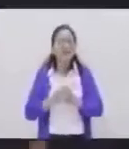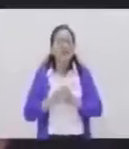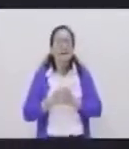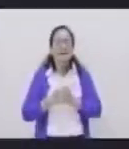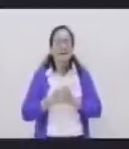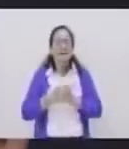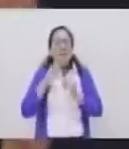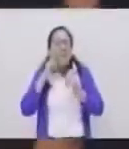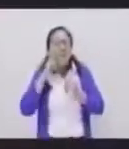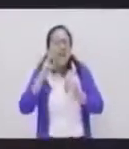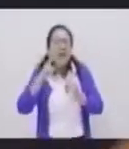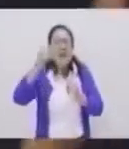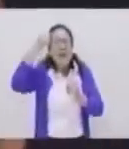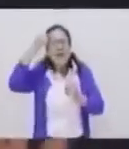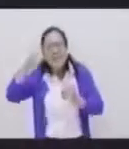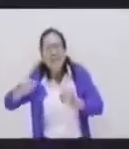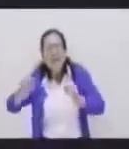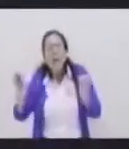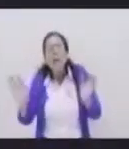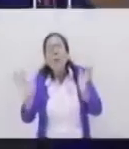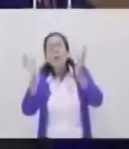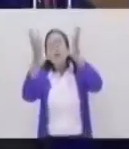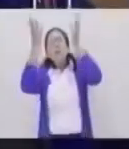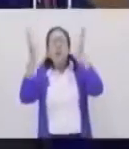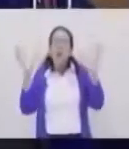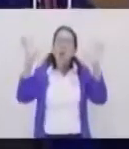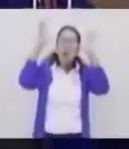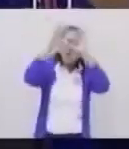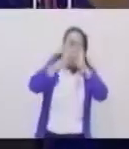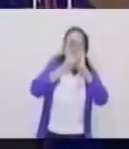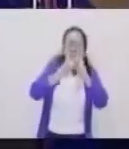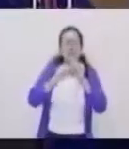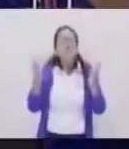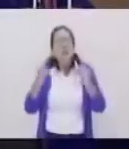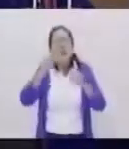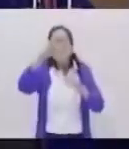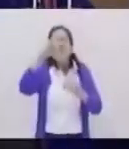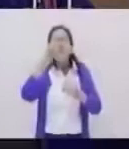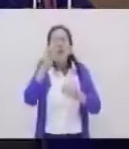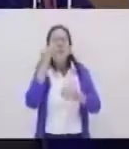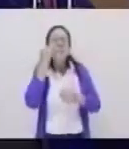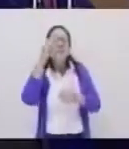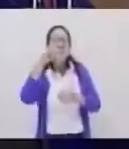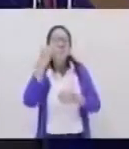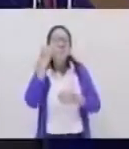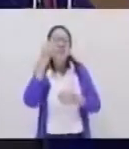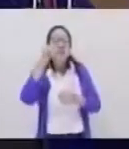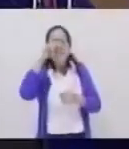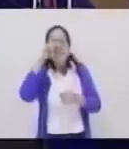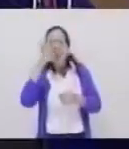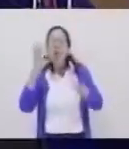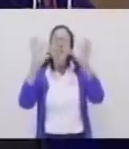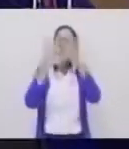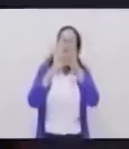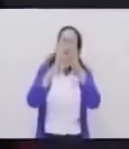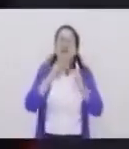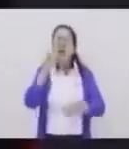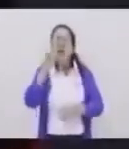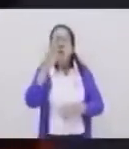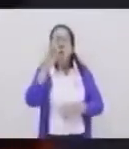ayuda a ver, a dividir el día y la noche? Muy bien, el movimiento de rotación.